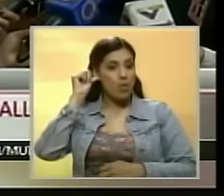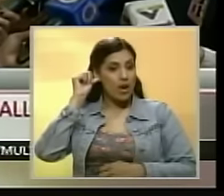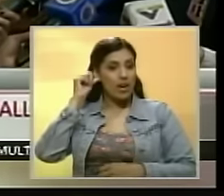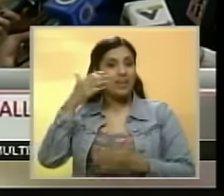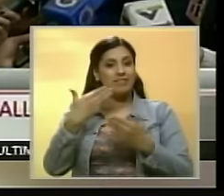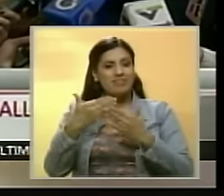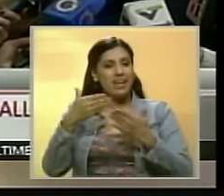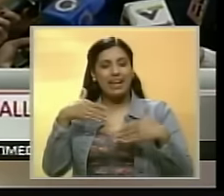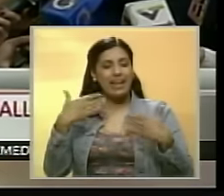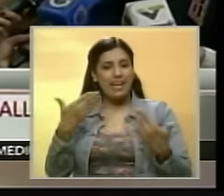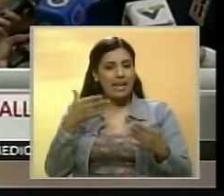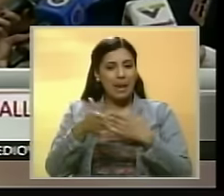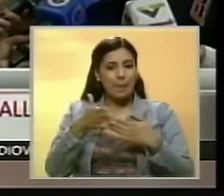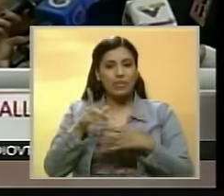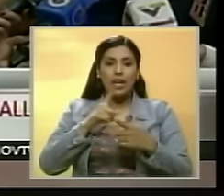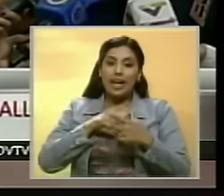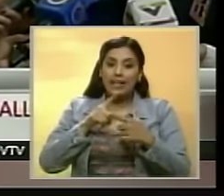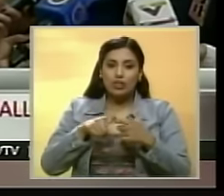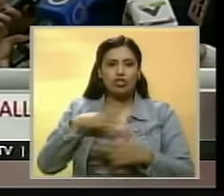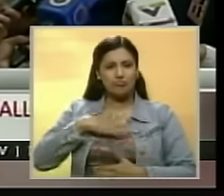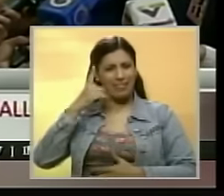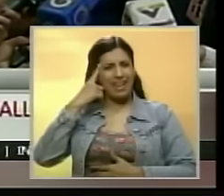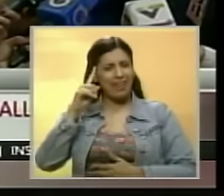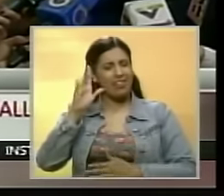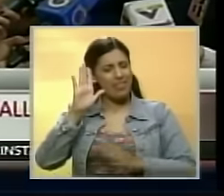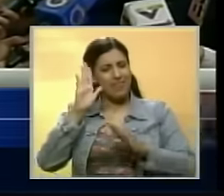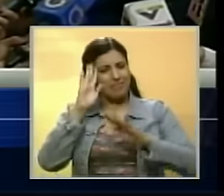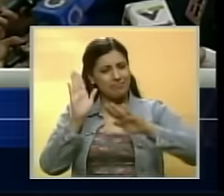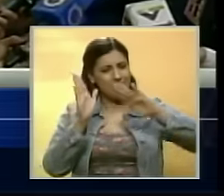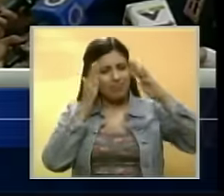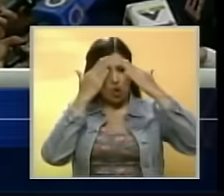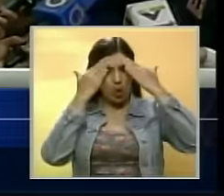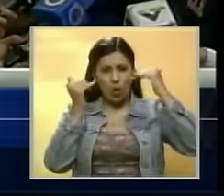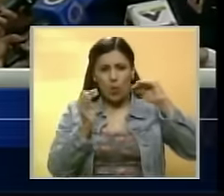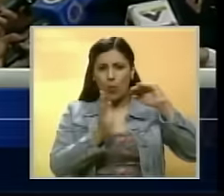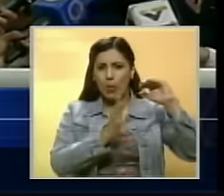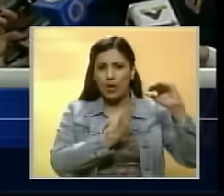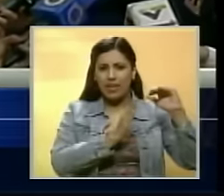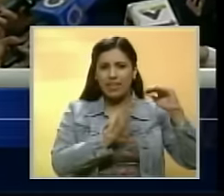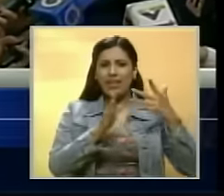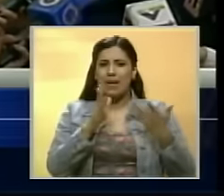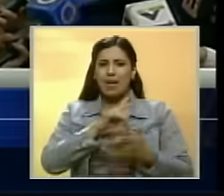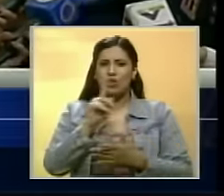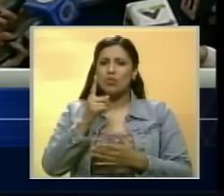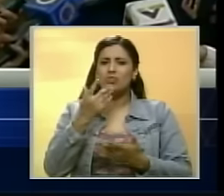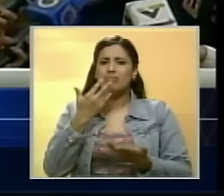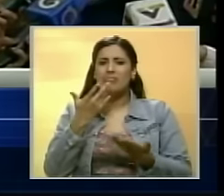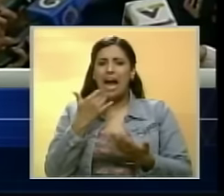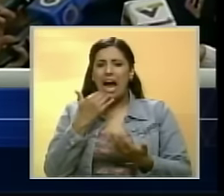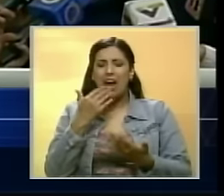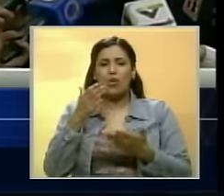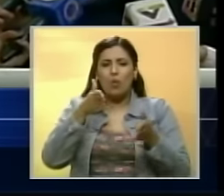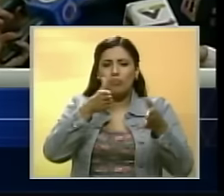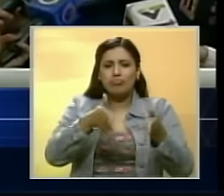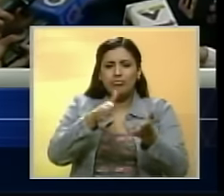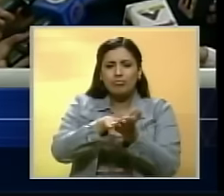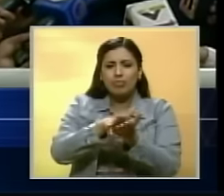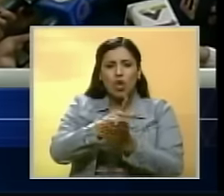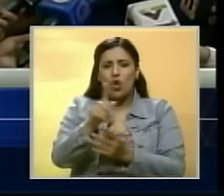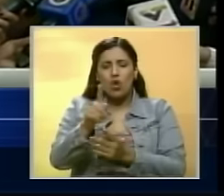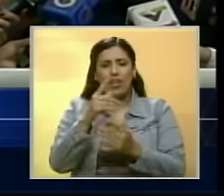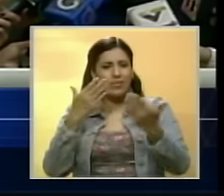concretamente de de lo que se trata entonces creo que hay que apartar esto que además no solo se trata de una tumba se trata de